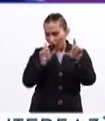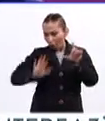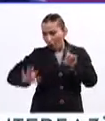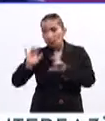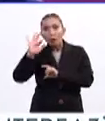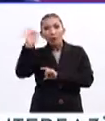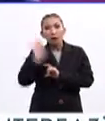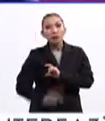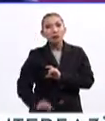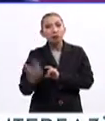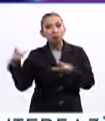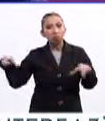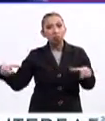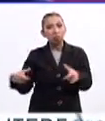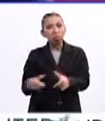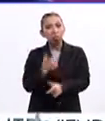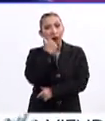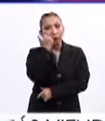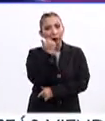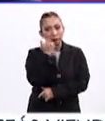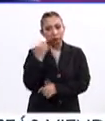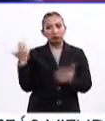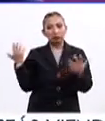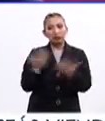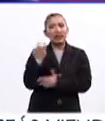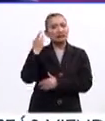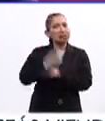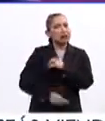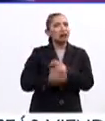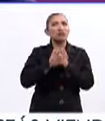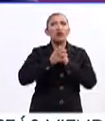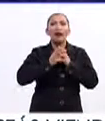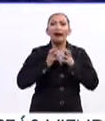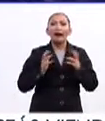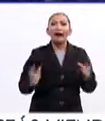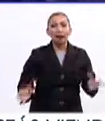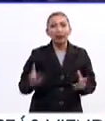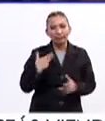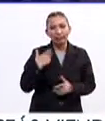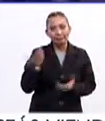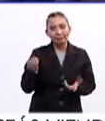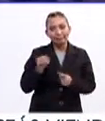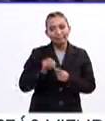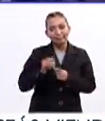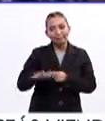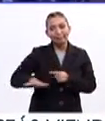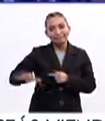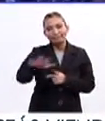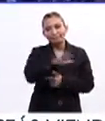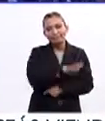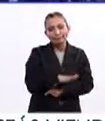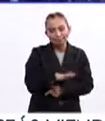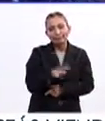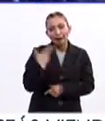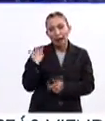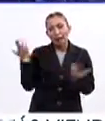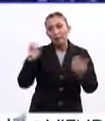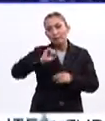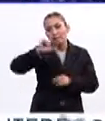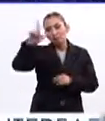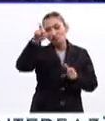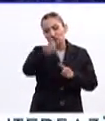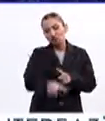un 50%. Este fue un daño enorme que se le hizo a la